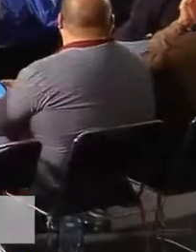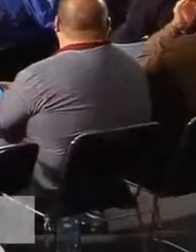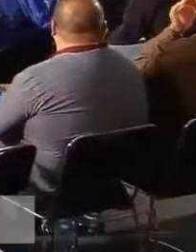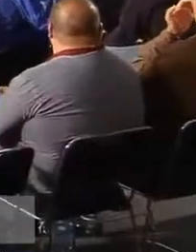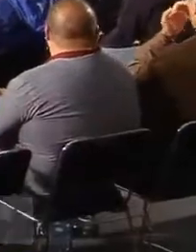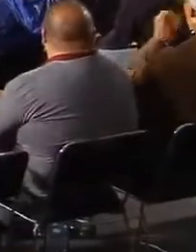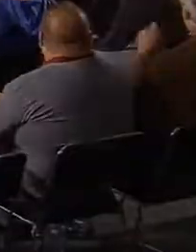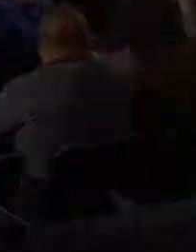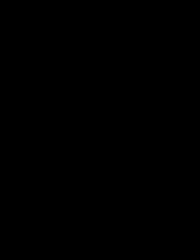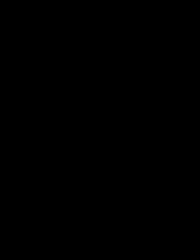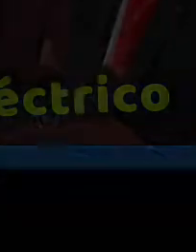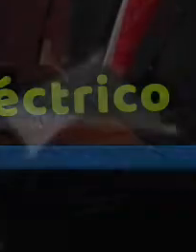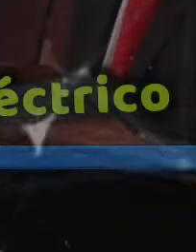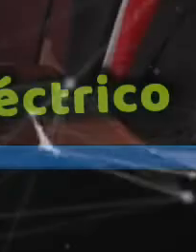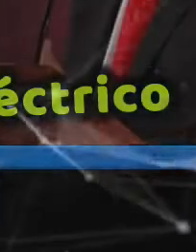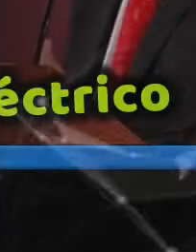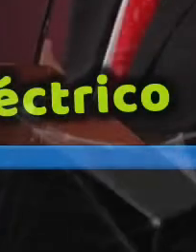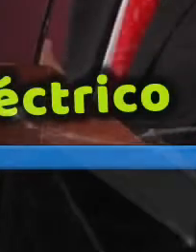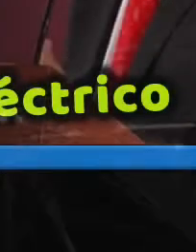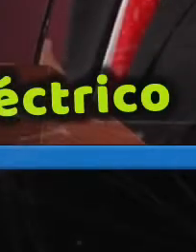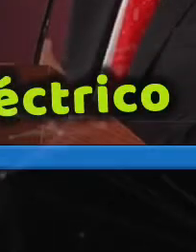El estadio de Tomás Oro.